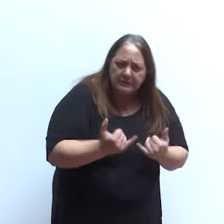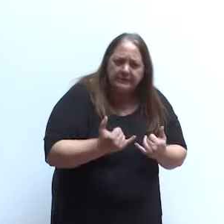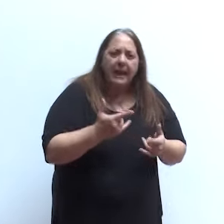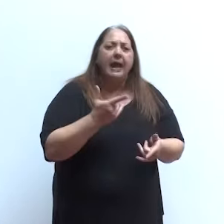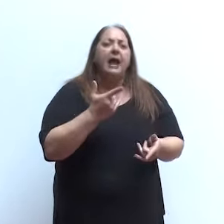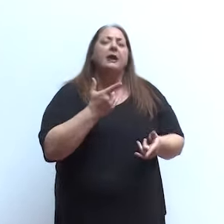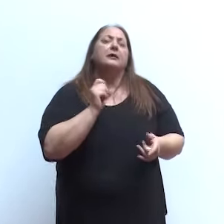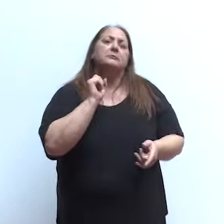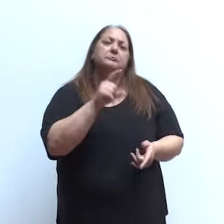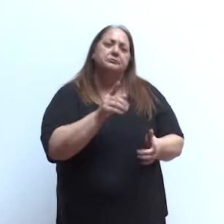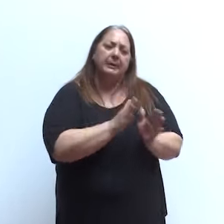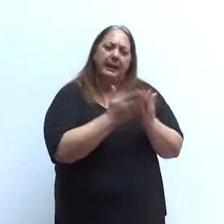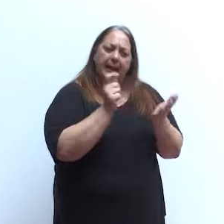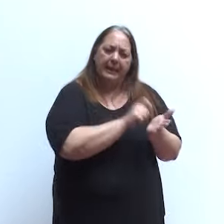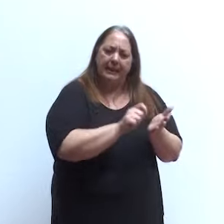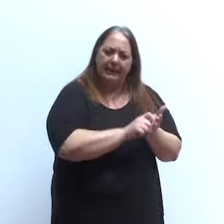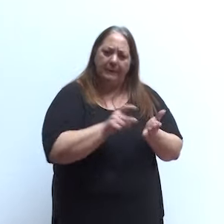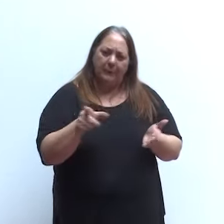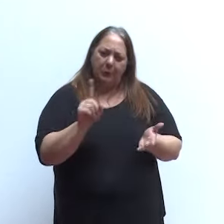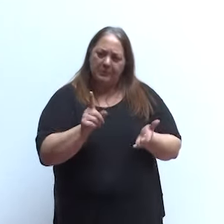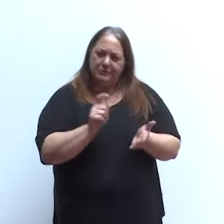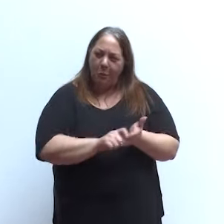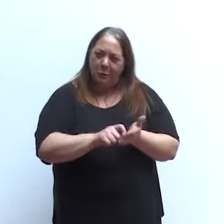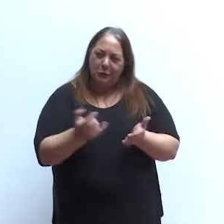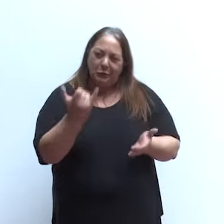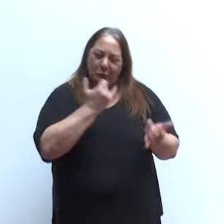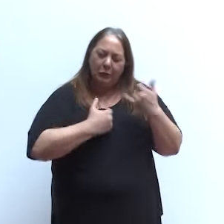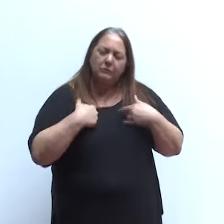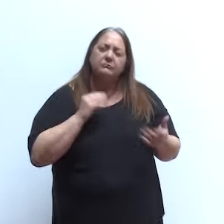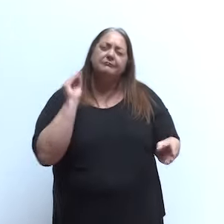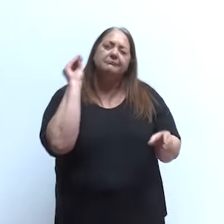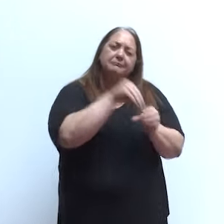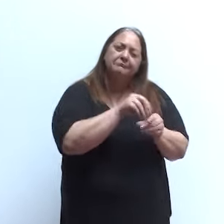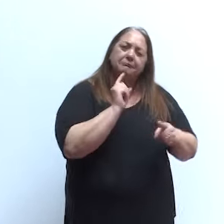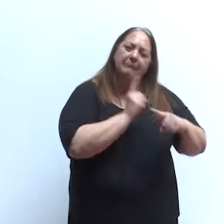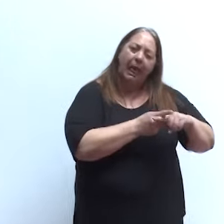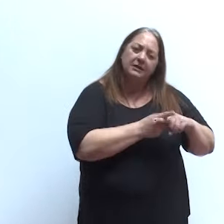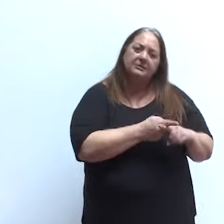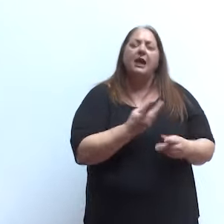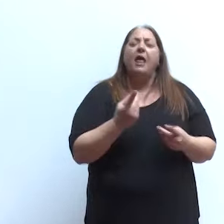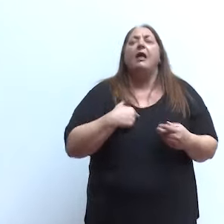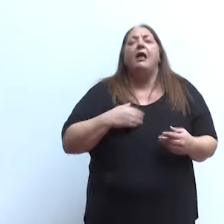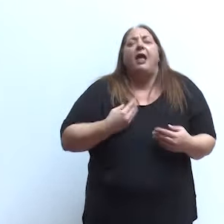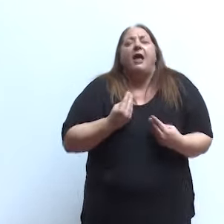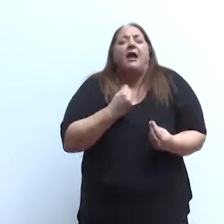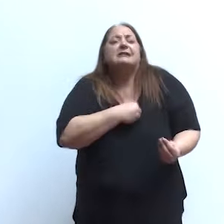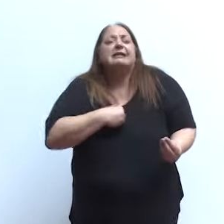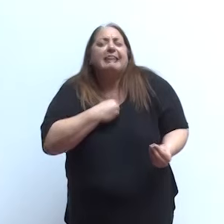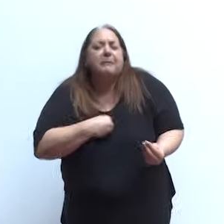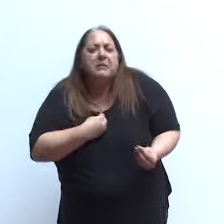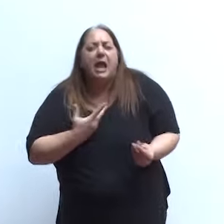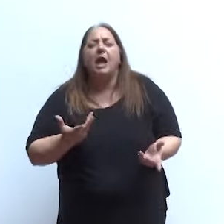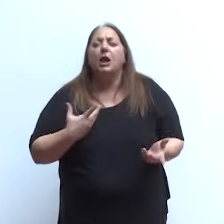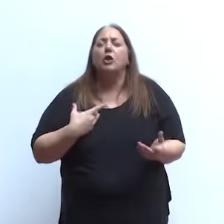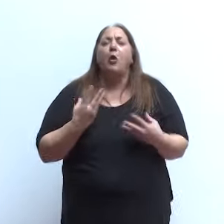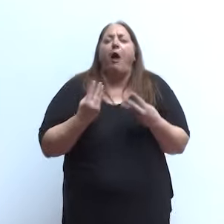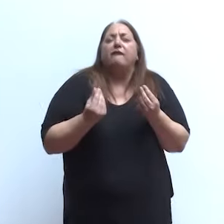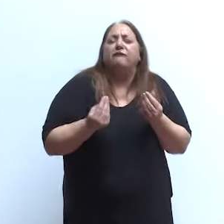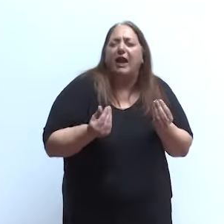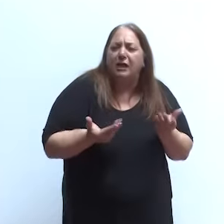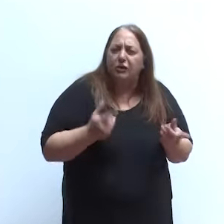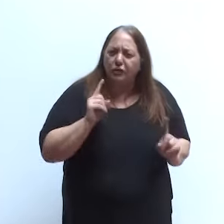libro pero también y agrego yo con afectos y sentimientos y